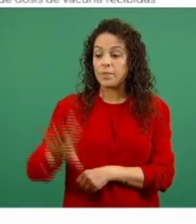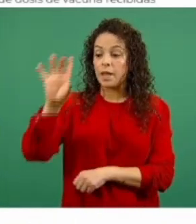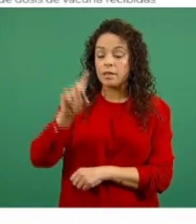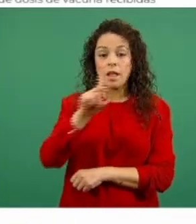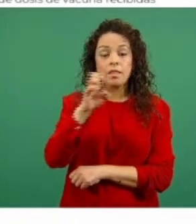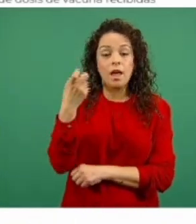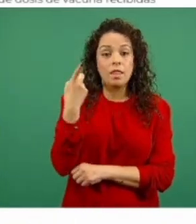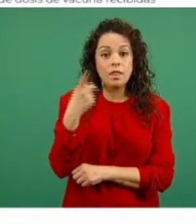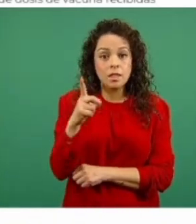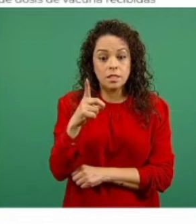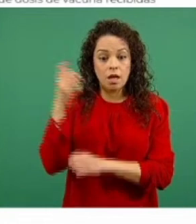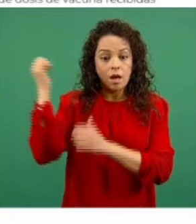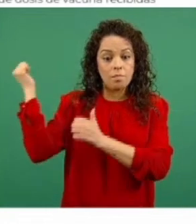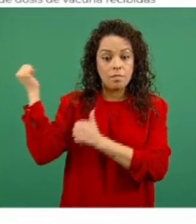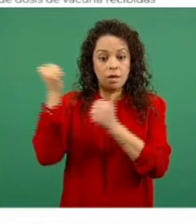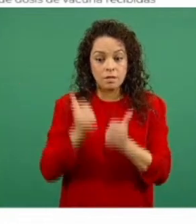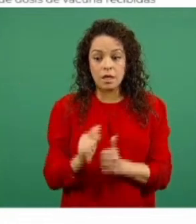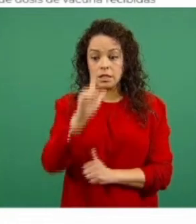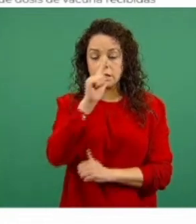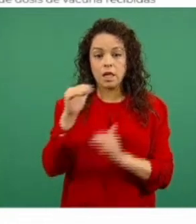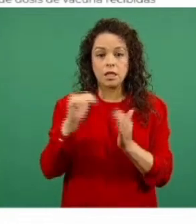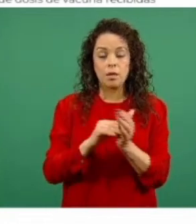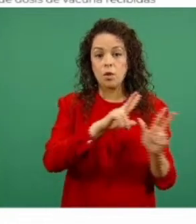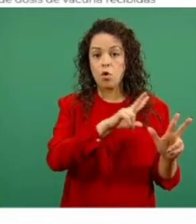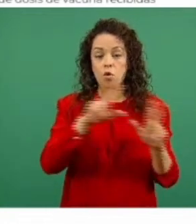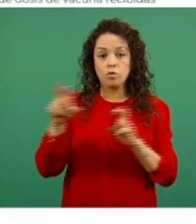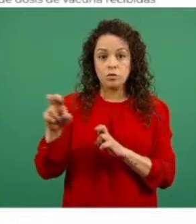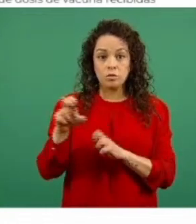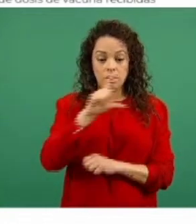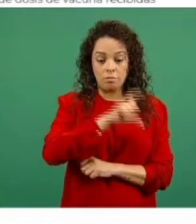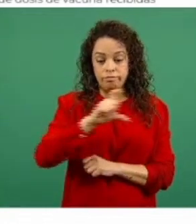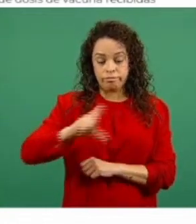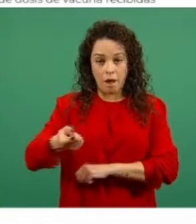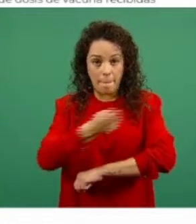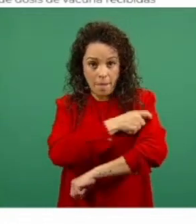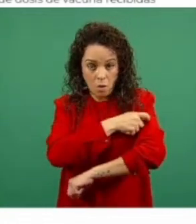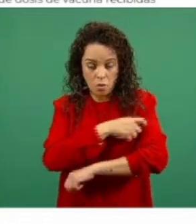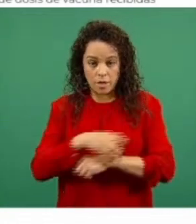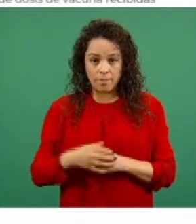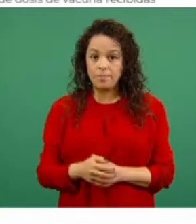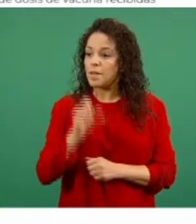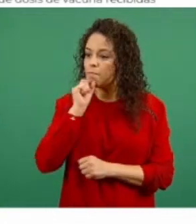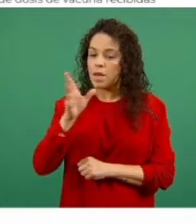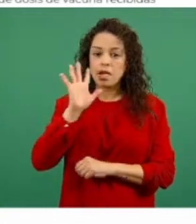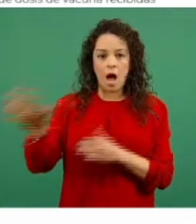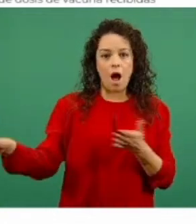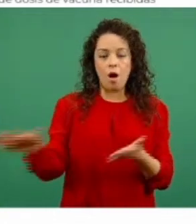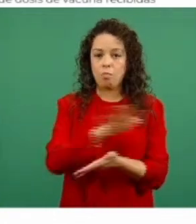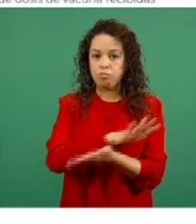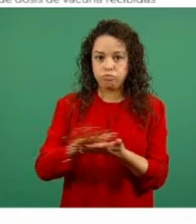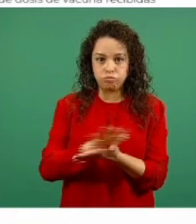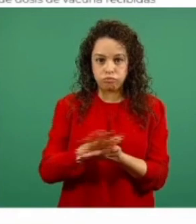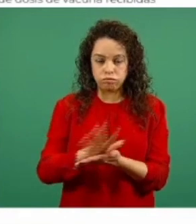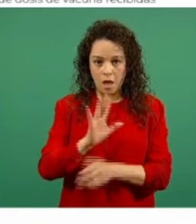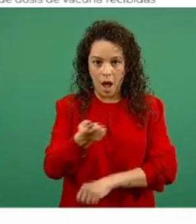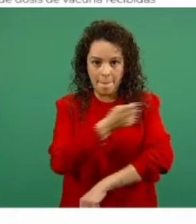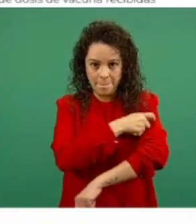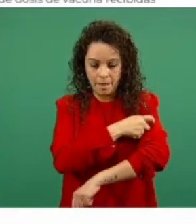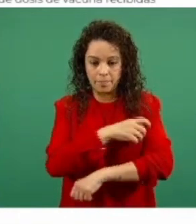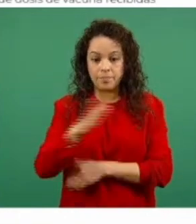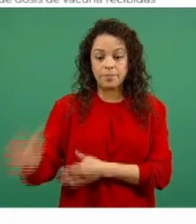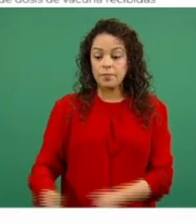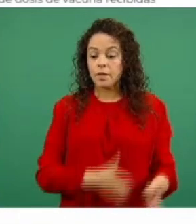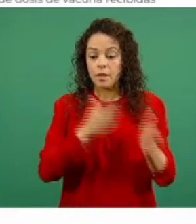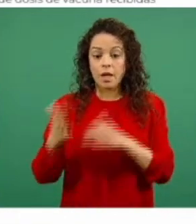fue una entrega adicional de 7,800 dosis, también se terminó. Y la entrega del 5 de enero, la